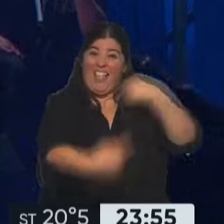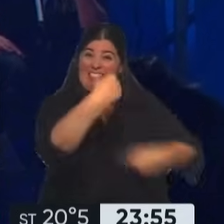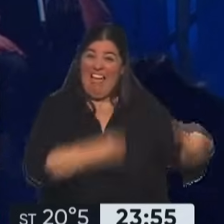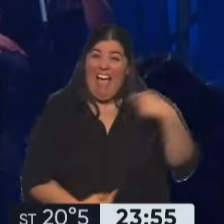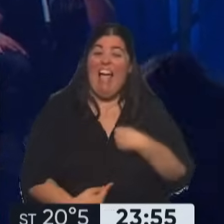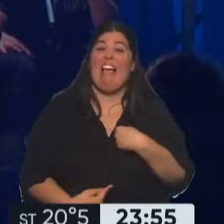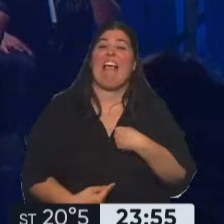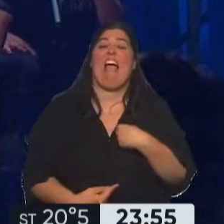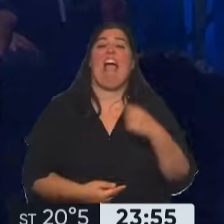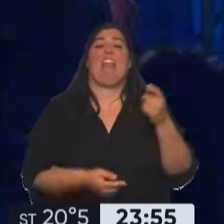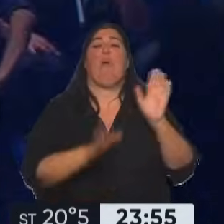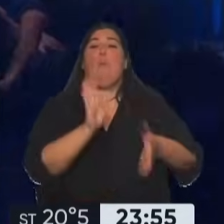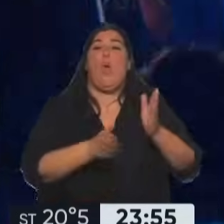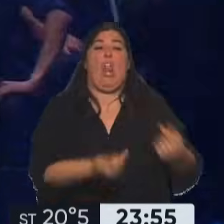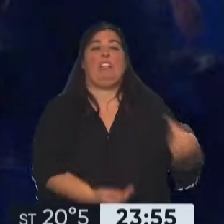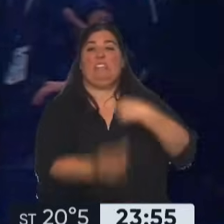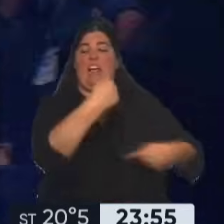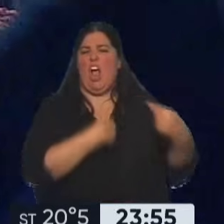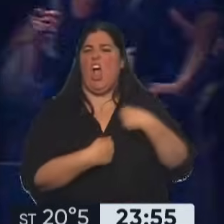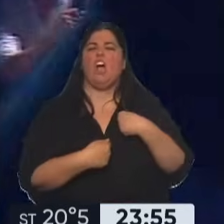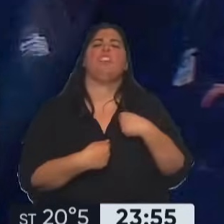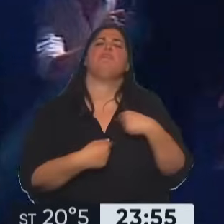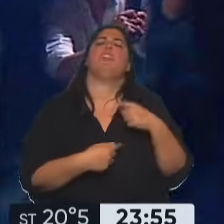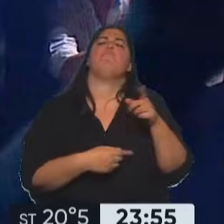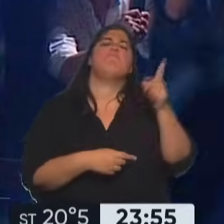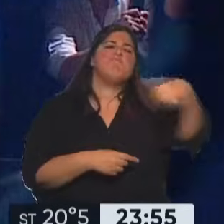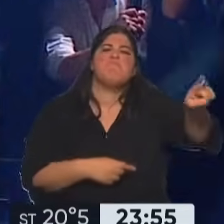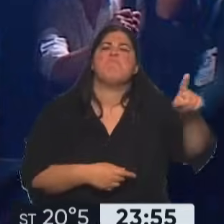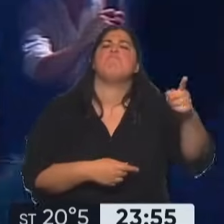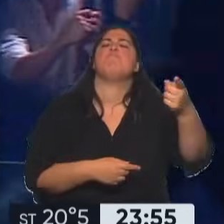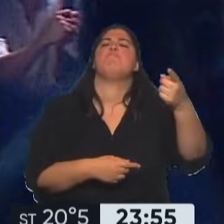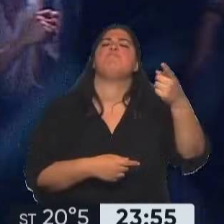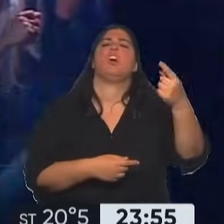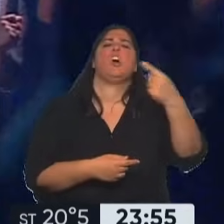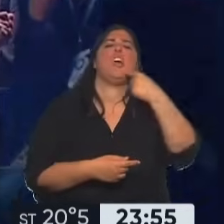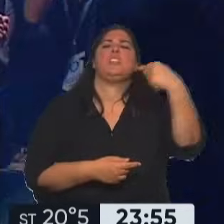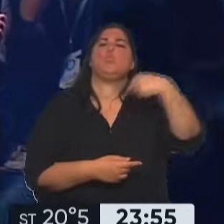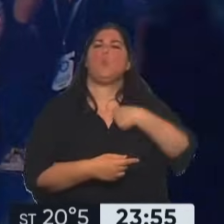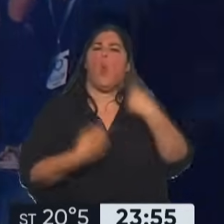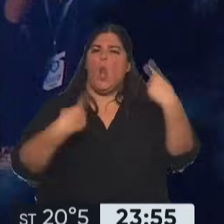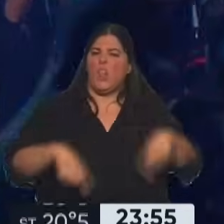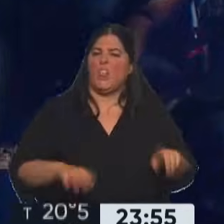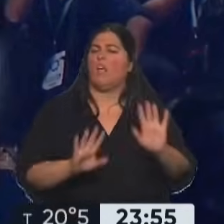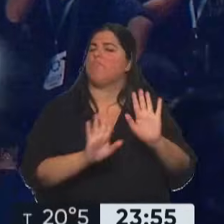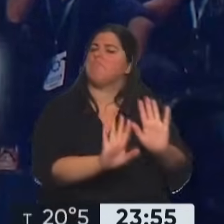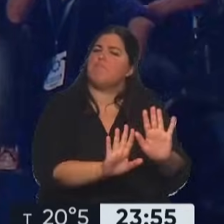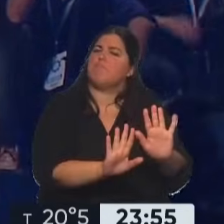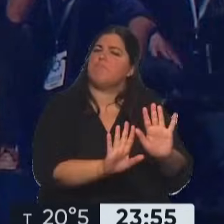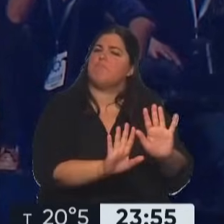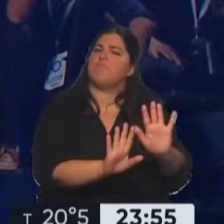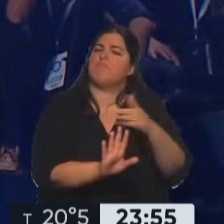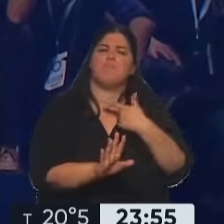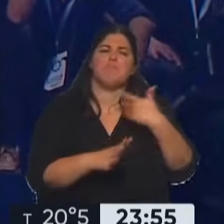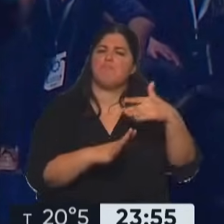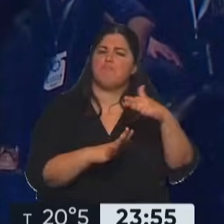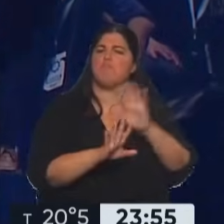los que nos agreden, frente a los que nos insultan. Ponemos la otra